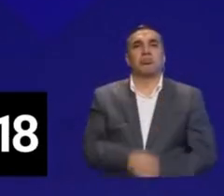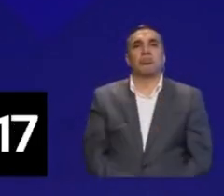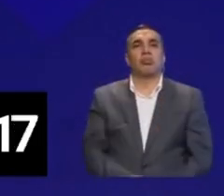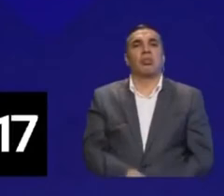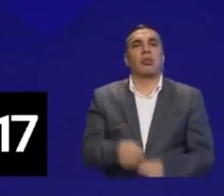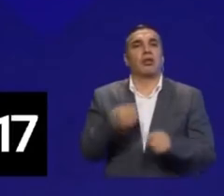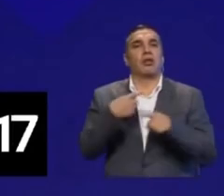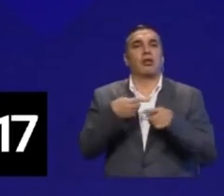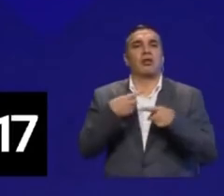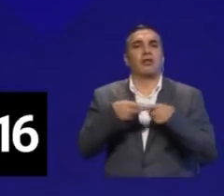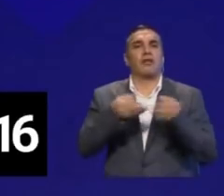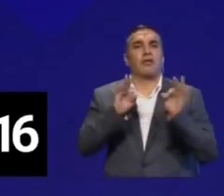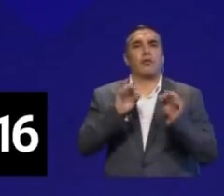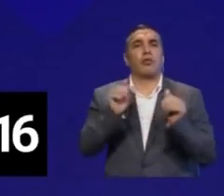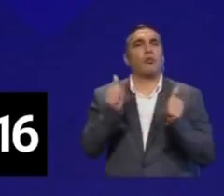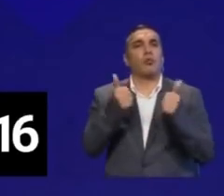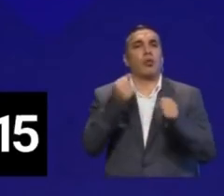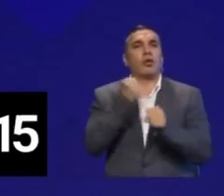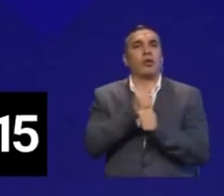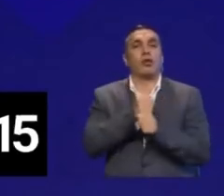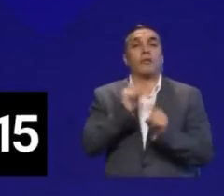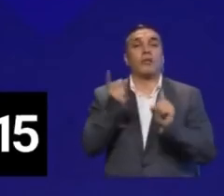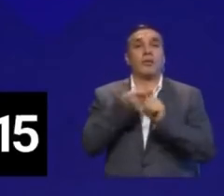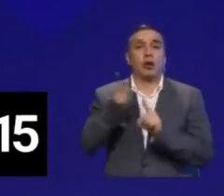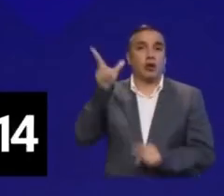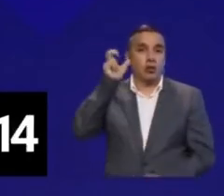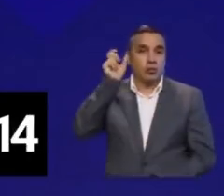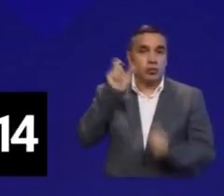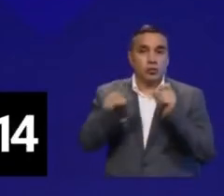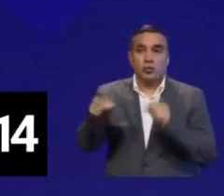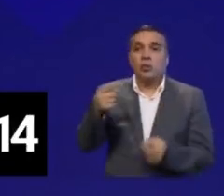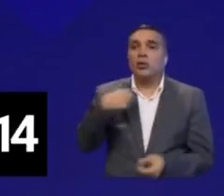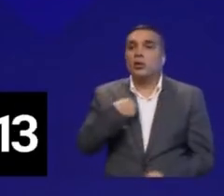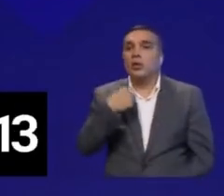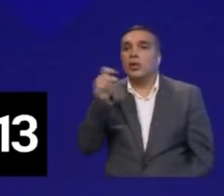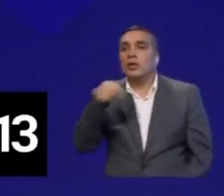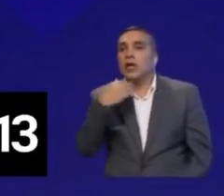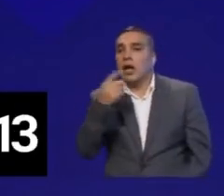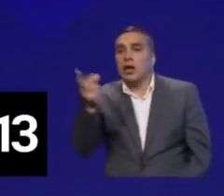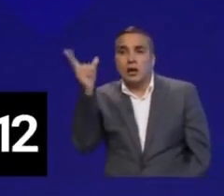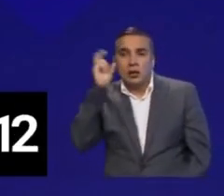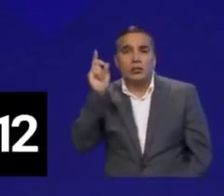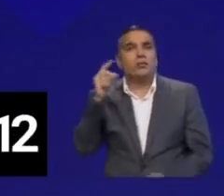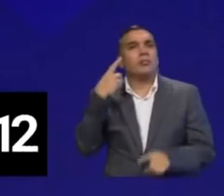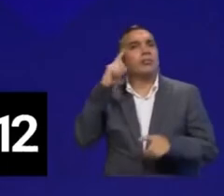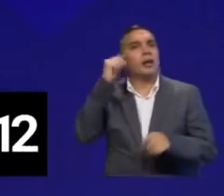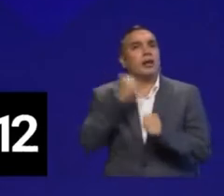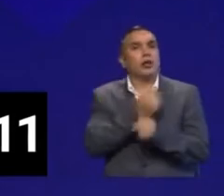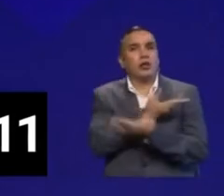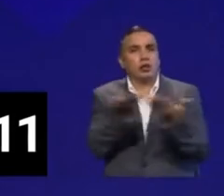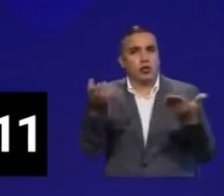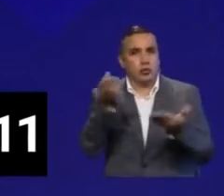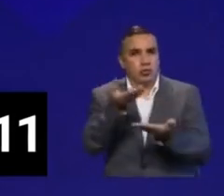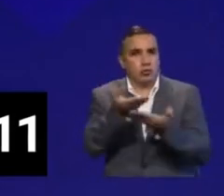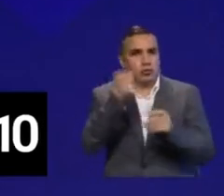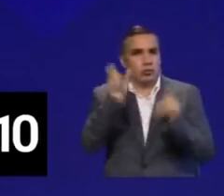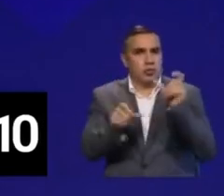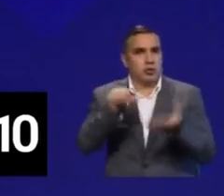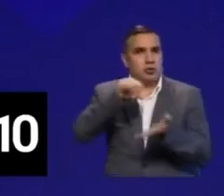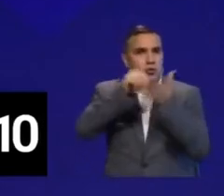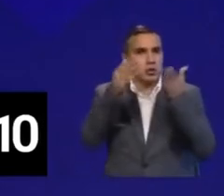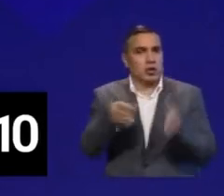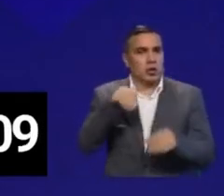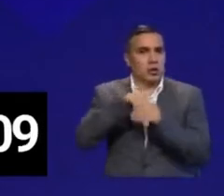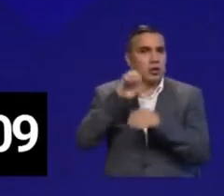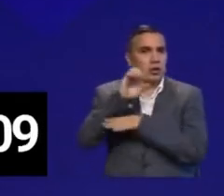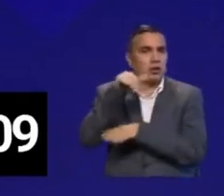manera eficiente, escuchando al pueblo, gobernando con el pueblo y para el pueblo. Entonces, lo que hay que hacer